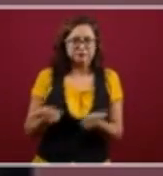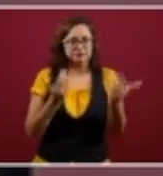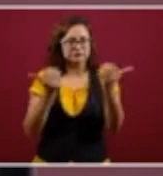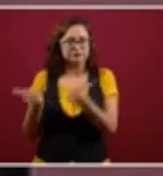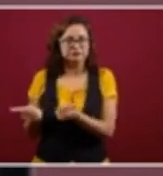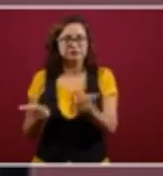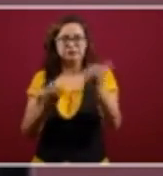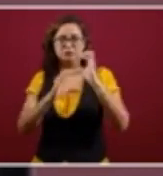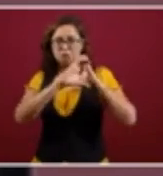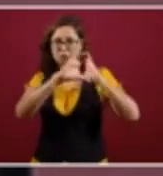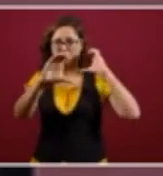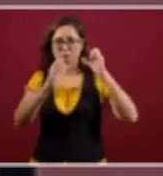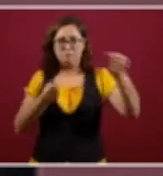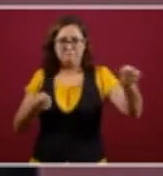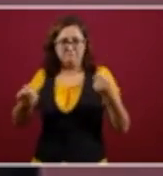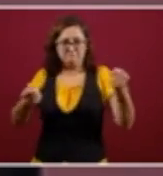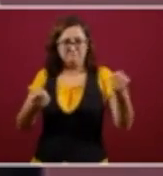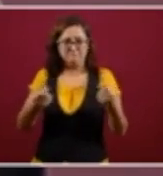se contrataron